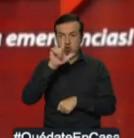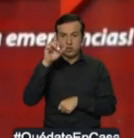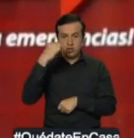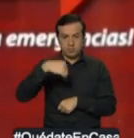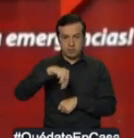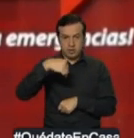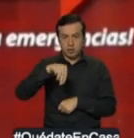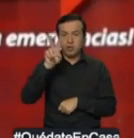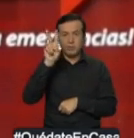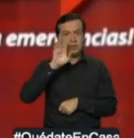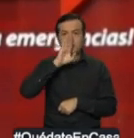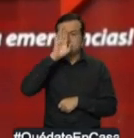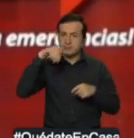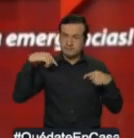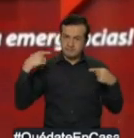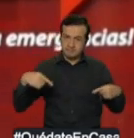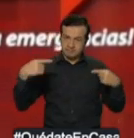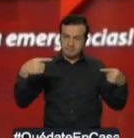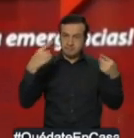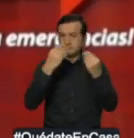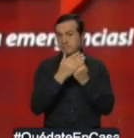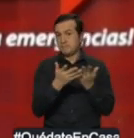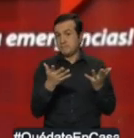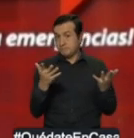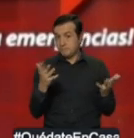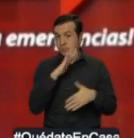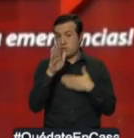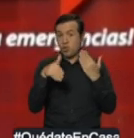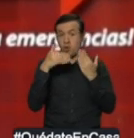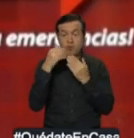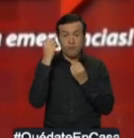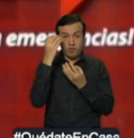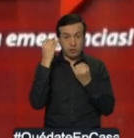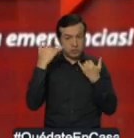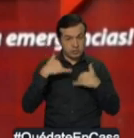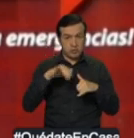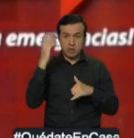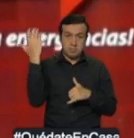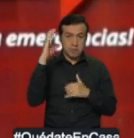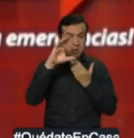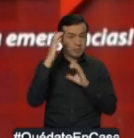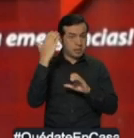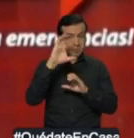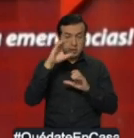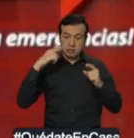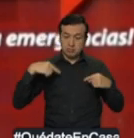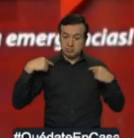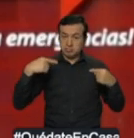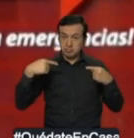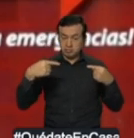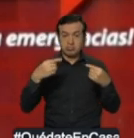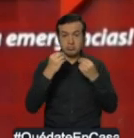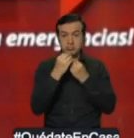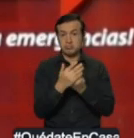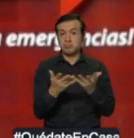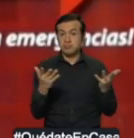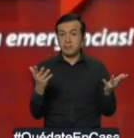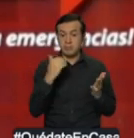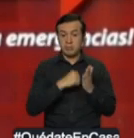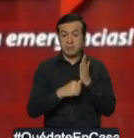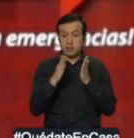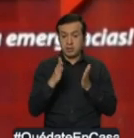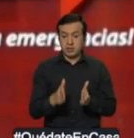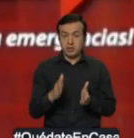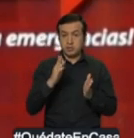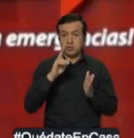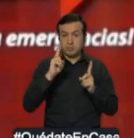y viernes sin perjuicio de que toda la información se siga publicando de manera diaria y como lo han explicado el ministro el